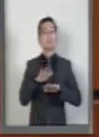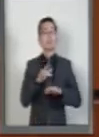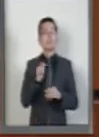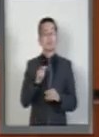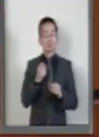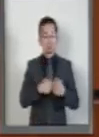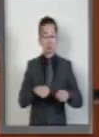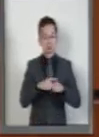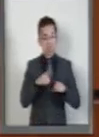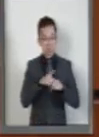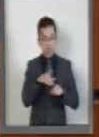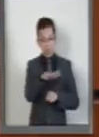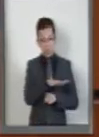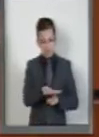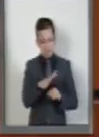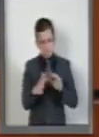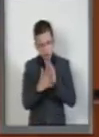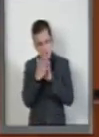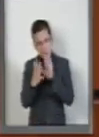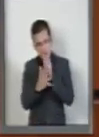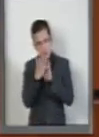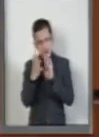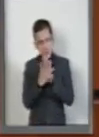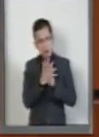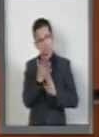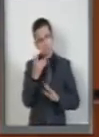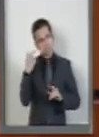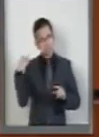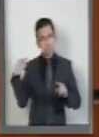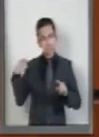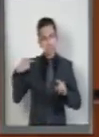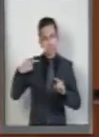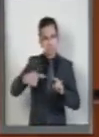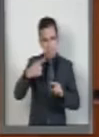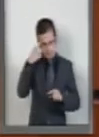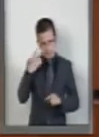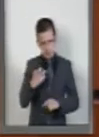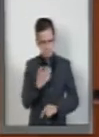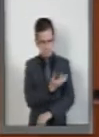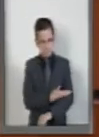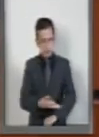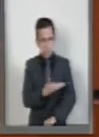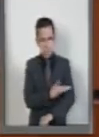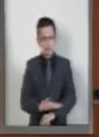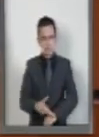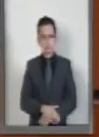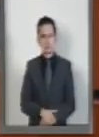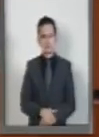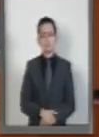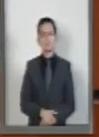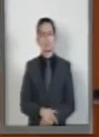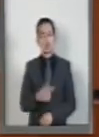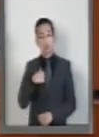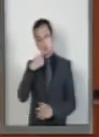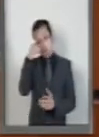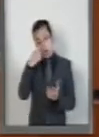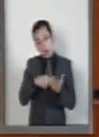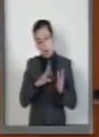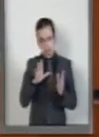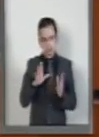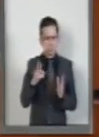la sociedad civil a lo largo de este proceso. Creo, así lo hemos venido escuchando, que